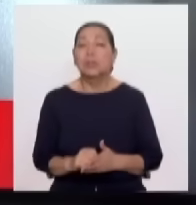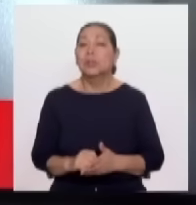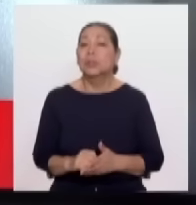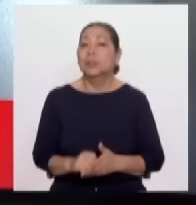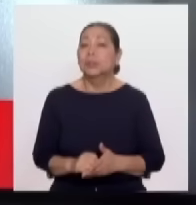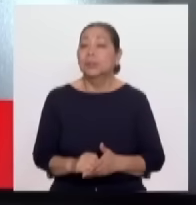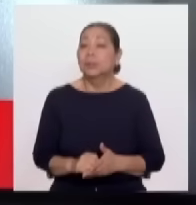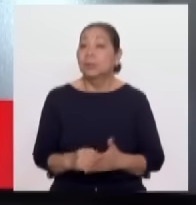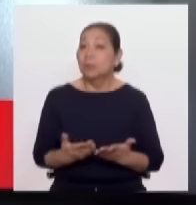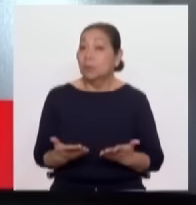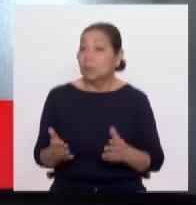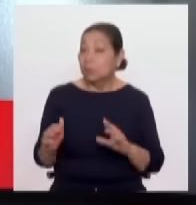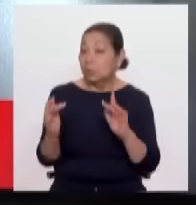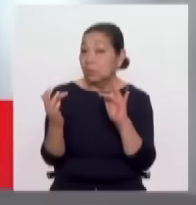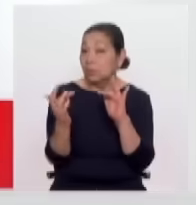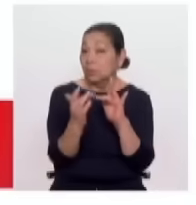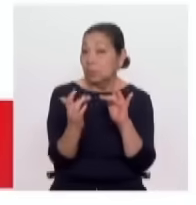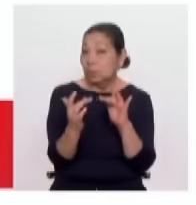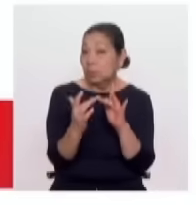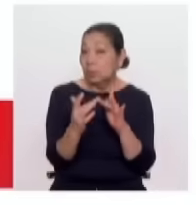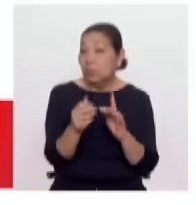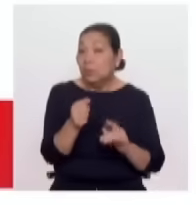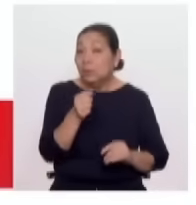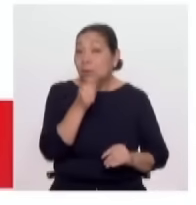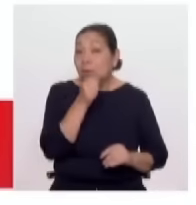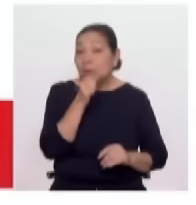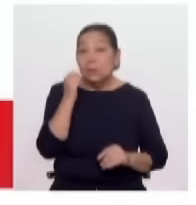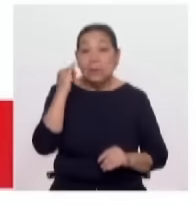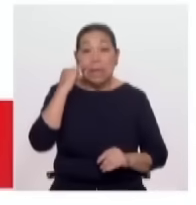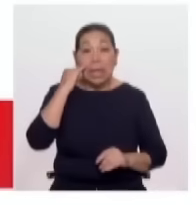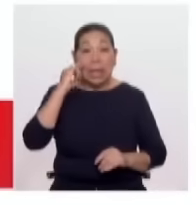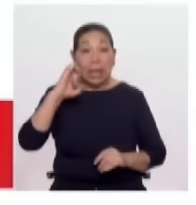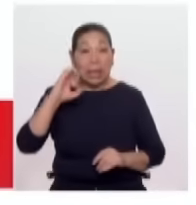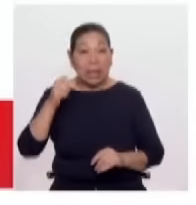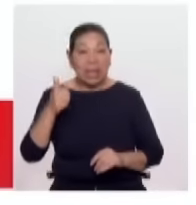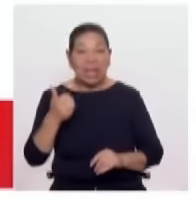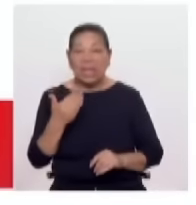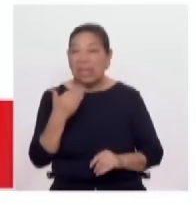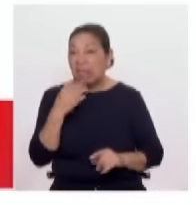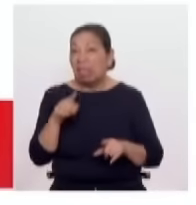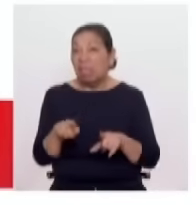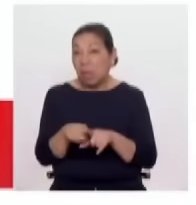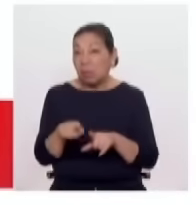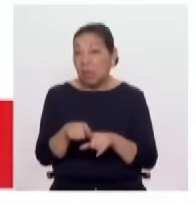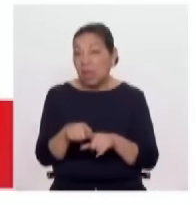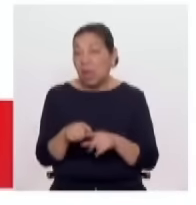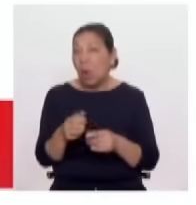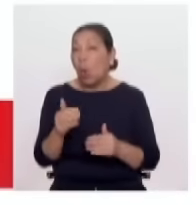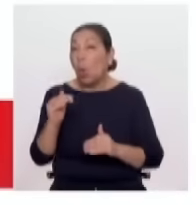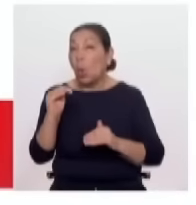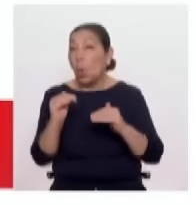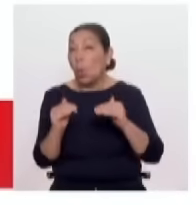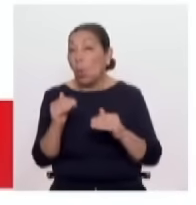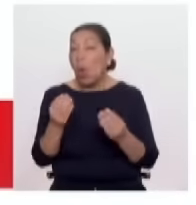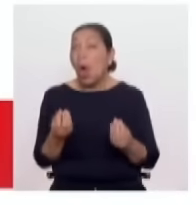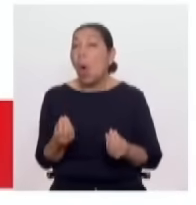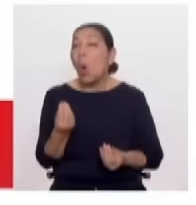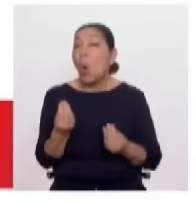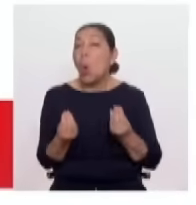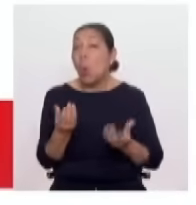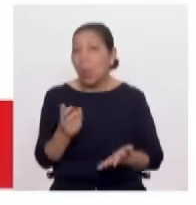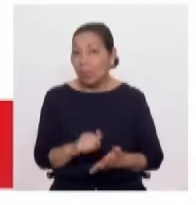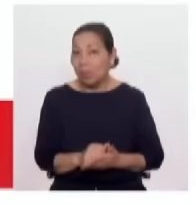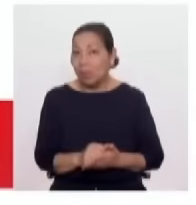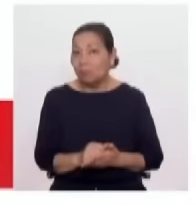también si nos podemos contactar con nuestro corresponsal en Ica a ver de qué magnitud ha sido o